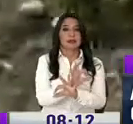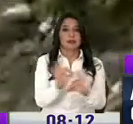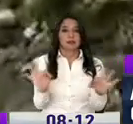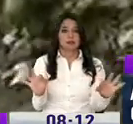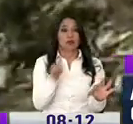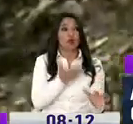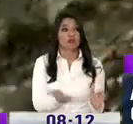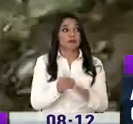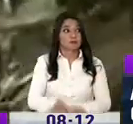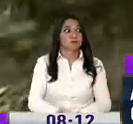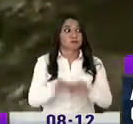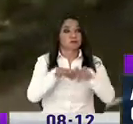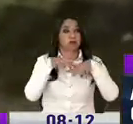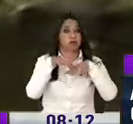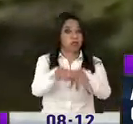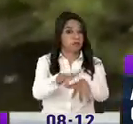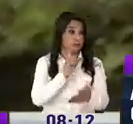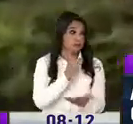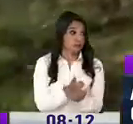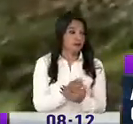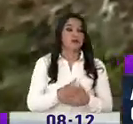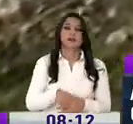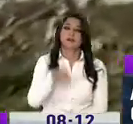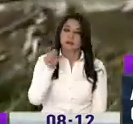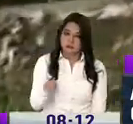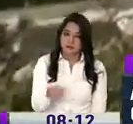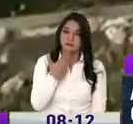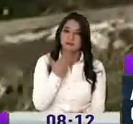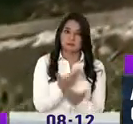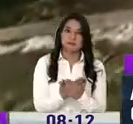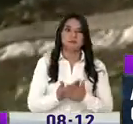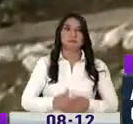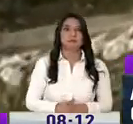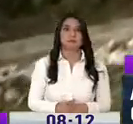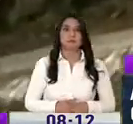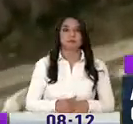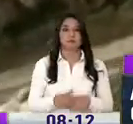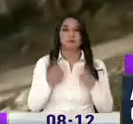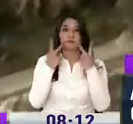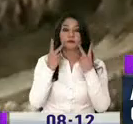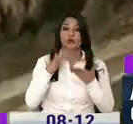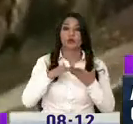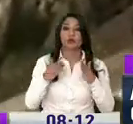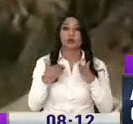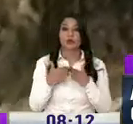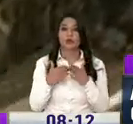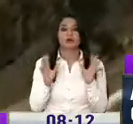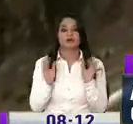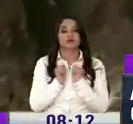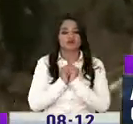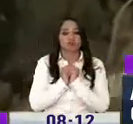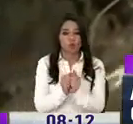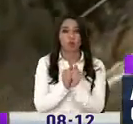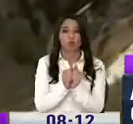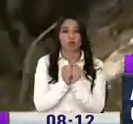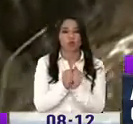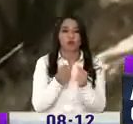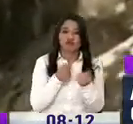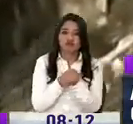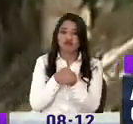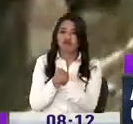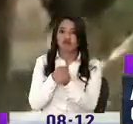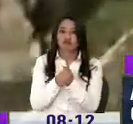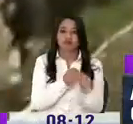suceda la lamentable emergencia de la otra vez. Sí, muchísimas gracias. Pues como ve, la comunidad está unida. Hemos realizado varias mingas